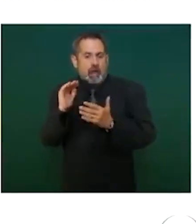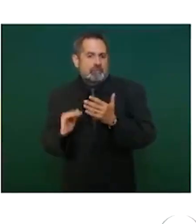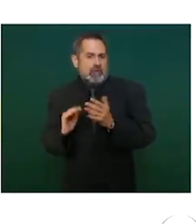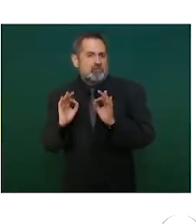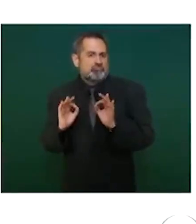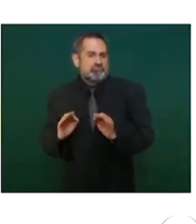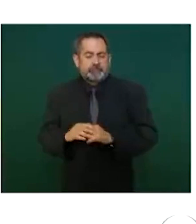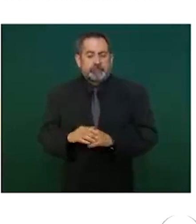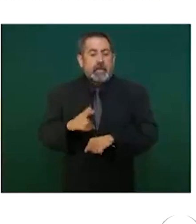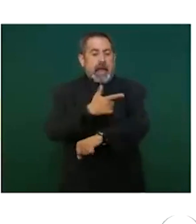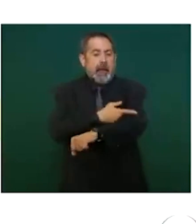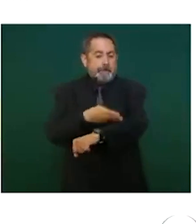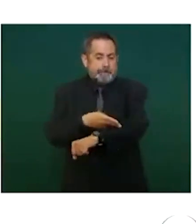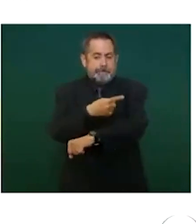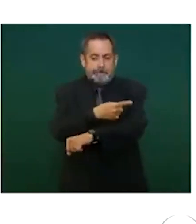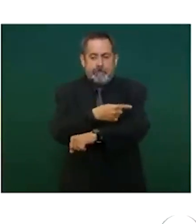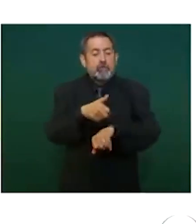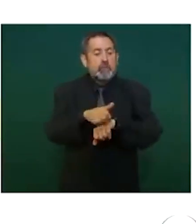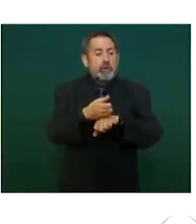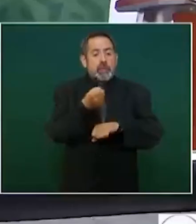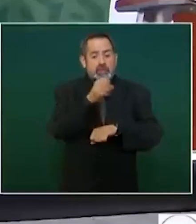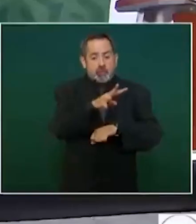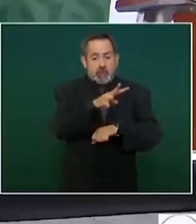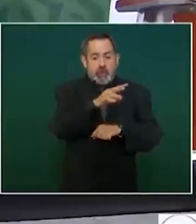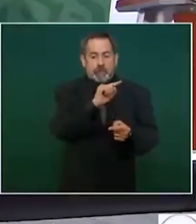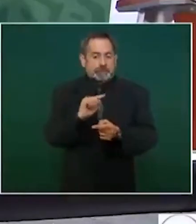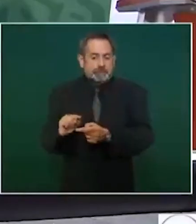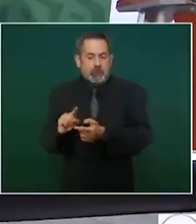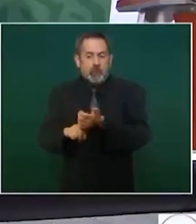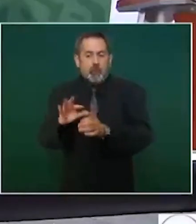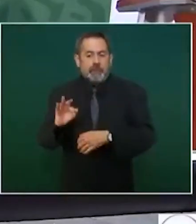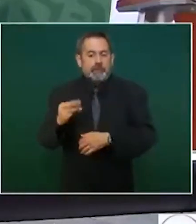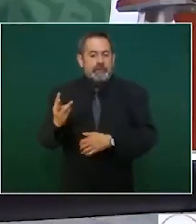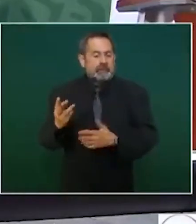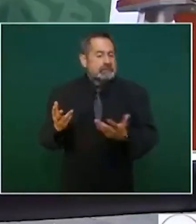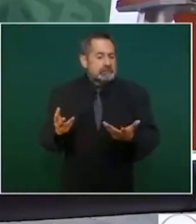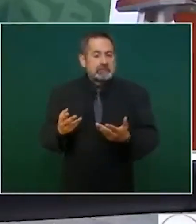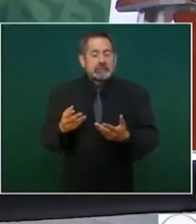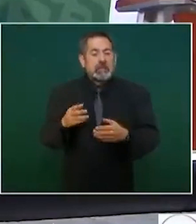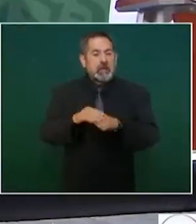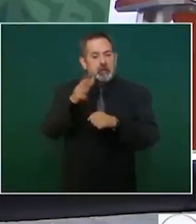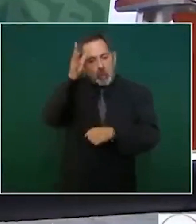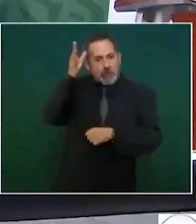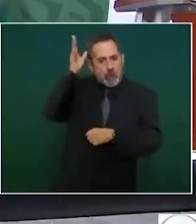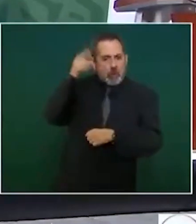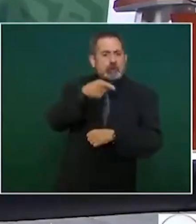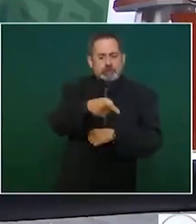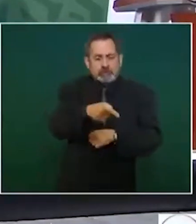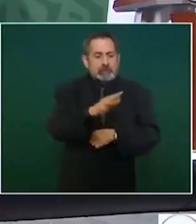el caso de la Gustavo Madero, del lugar 19 al lugar 43. Y en el caso de la Cuauhtémoc, del